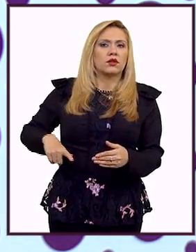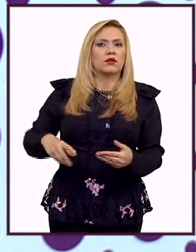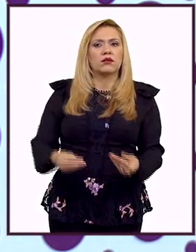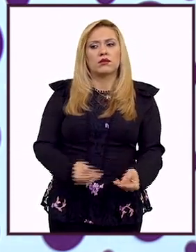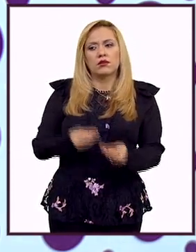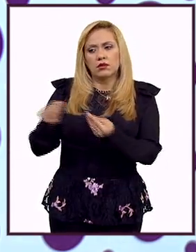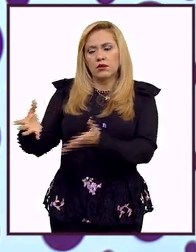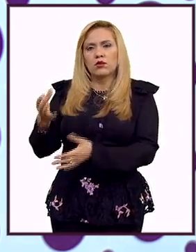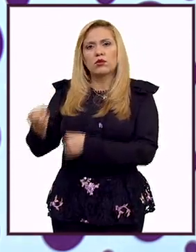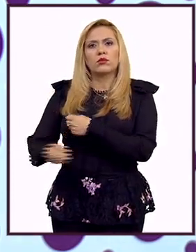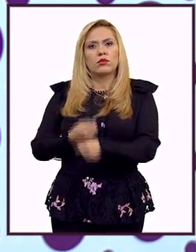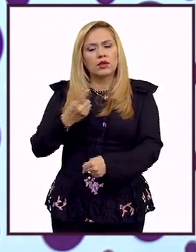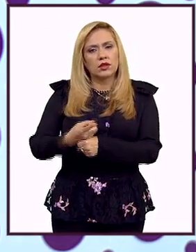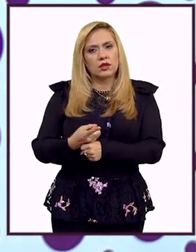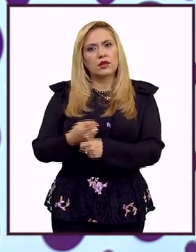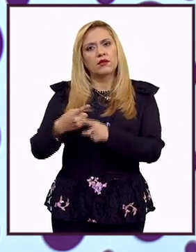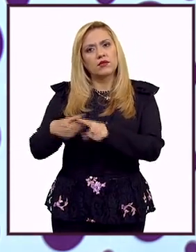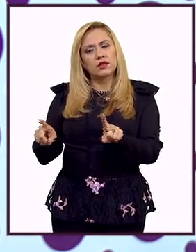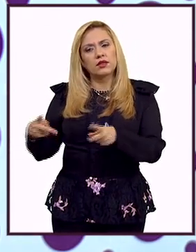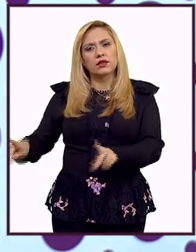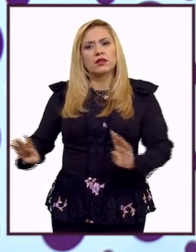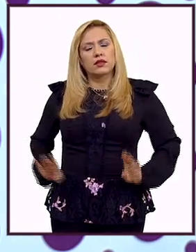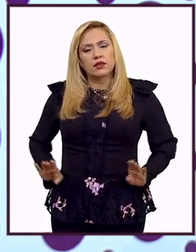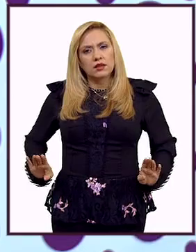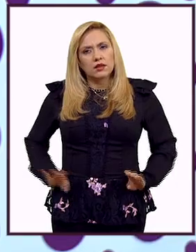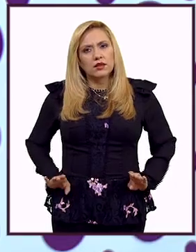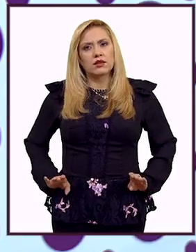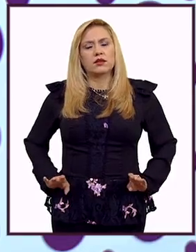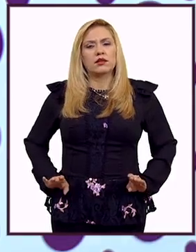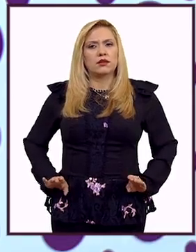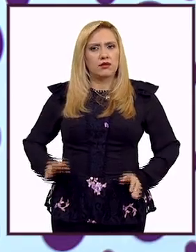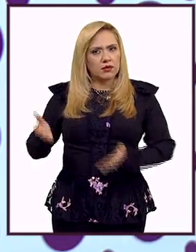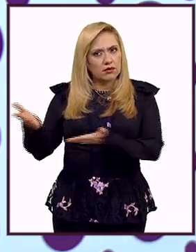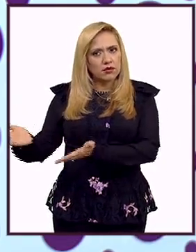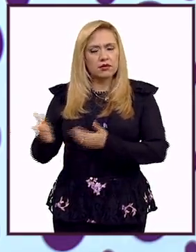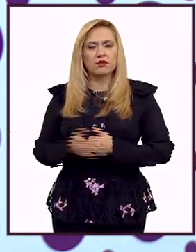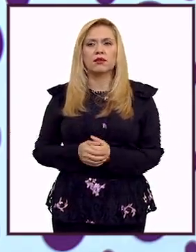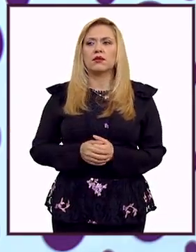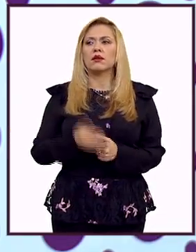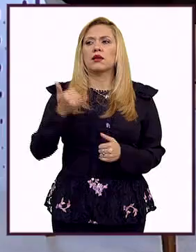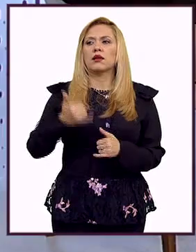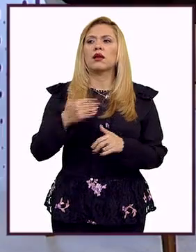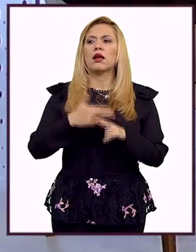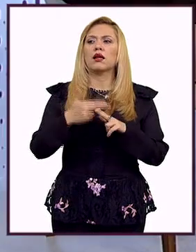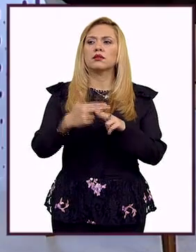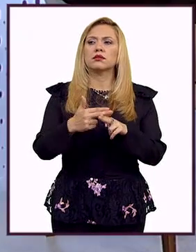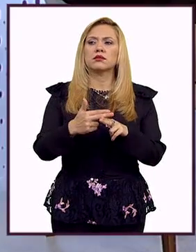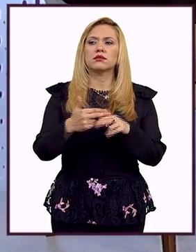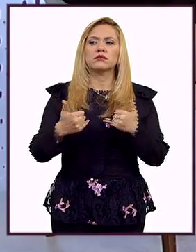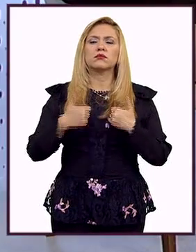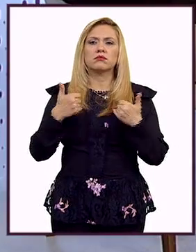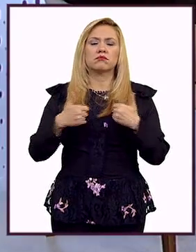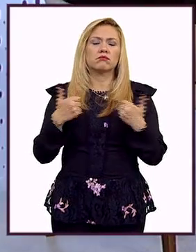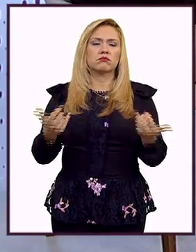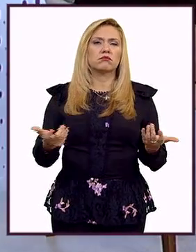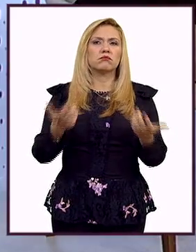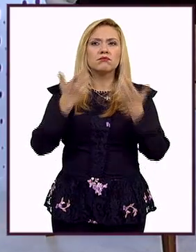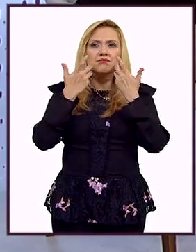generen oportunidades diferenciadas, como bien lo decía la colega, también a ellos y obviamente incluso hasta llegar a las juventudes